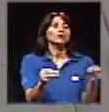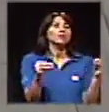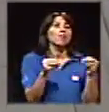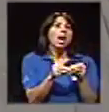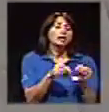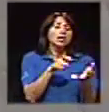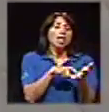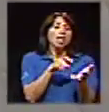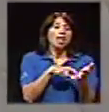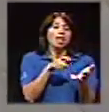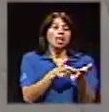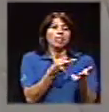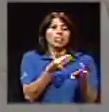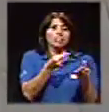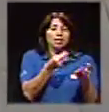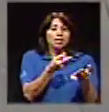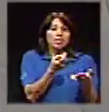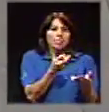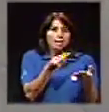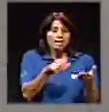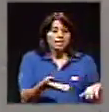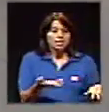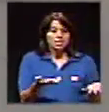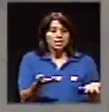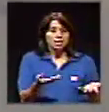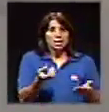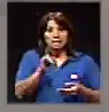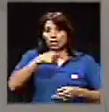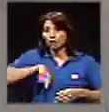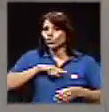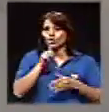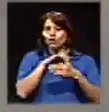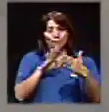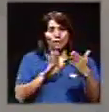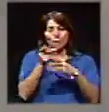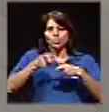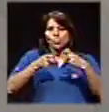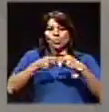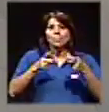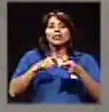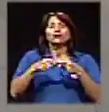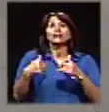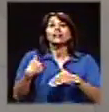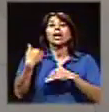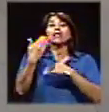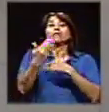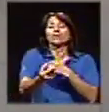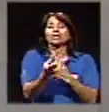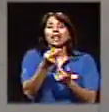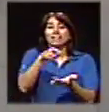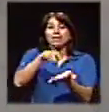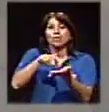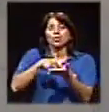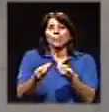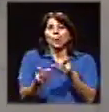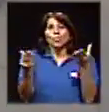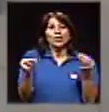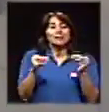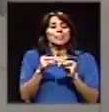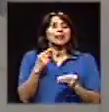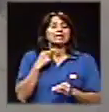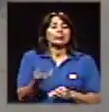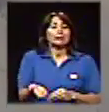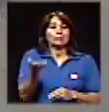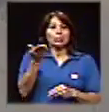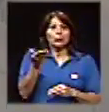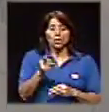eso, si no hacemos, le entramos ahora al problema, el déficit va a ser más elevado. Es decir, la deuda pública va a ser más elevada. Es decir, hoy en día, por cada punto